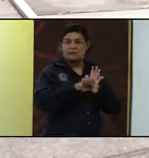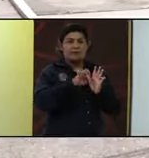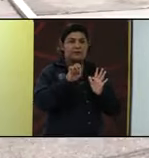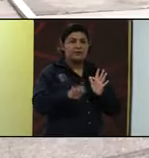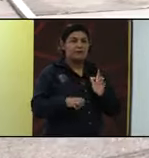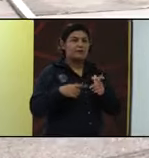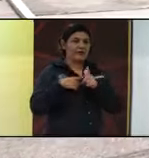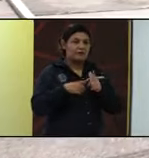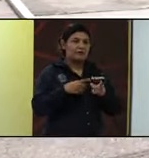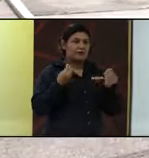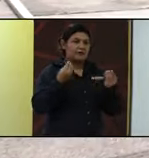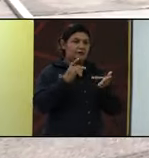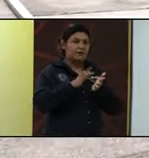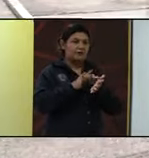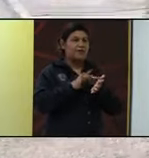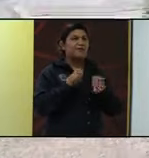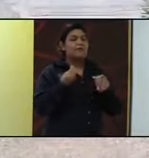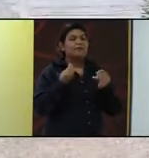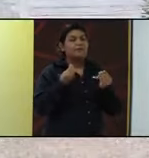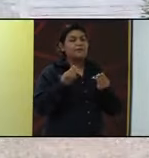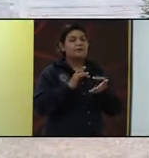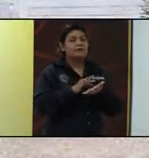señora. Muchas gracias.